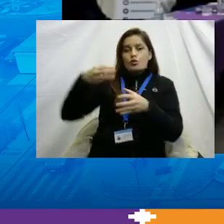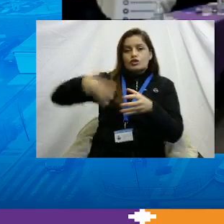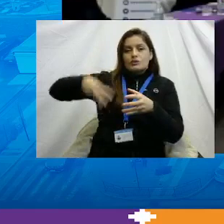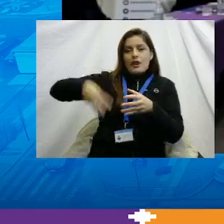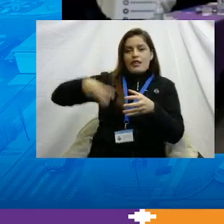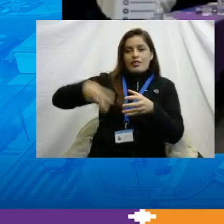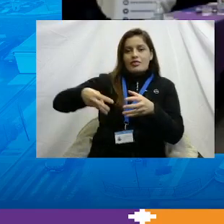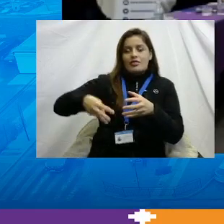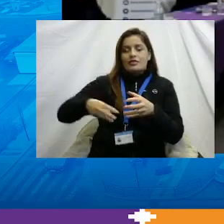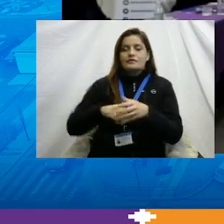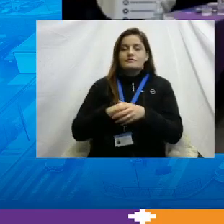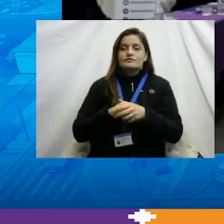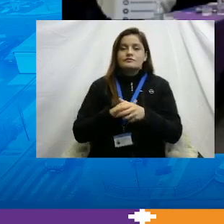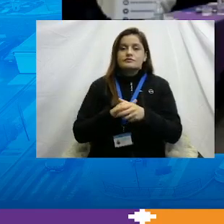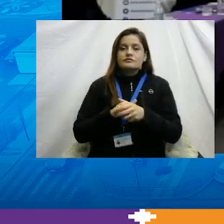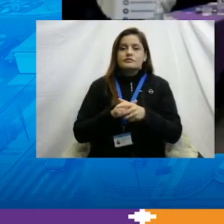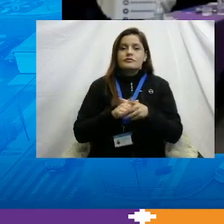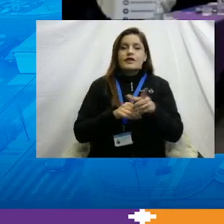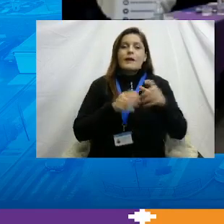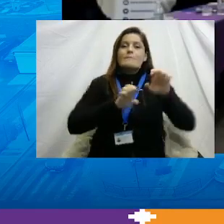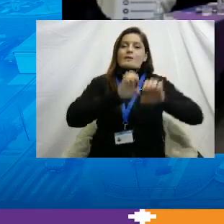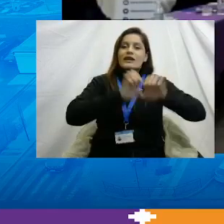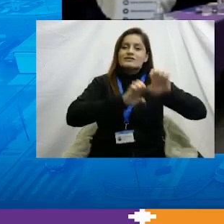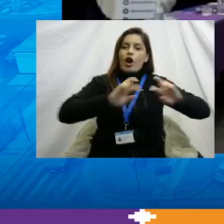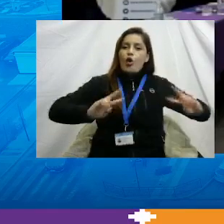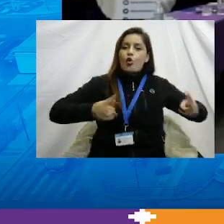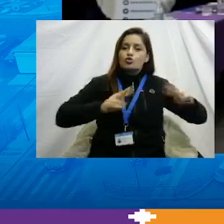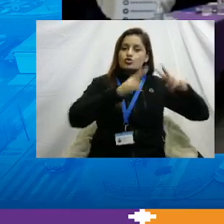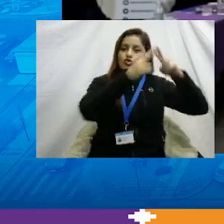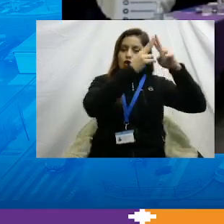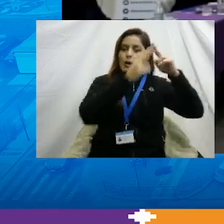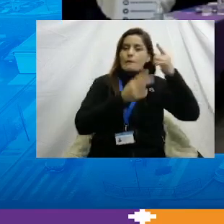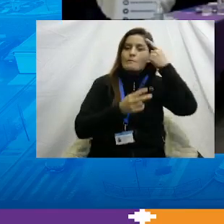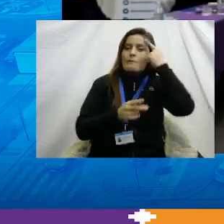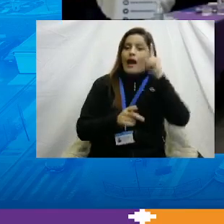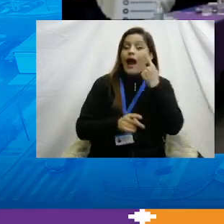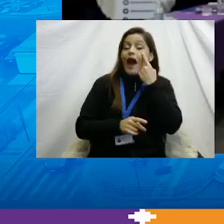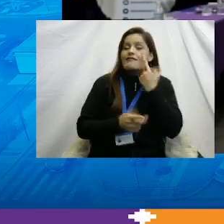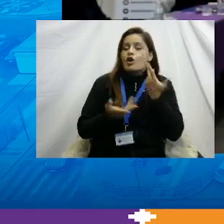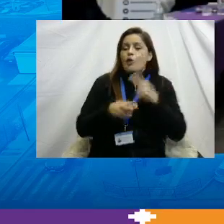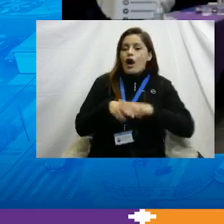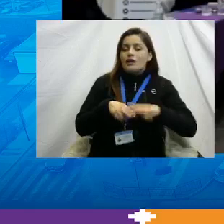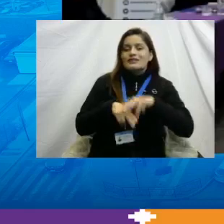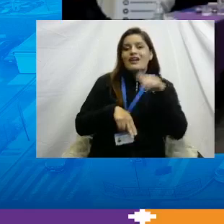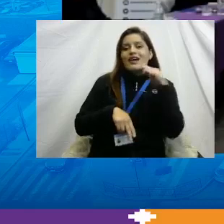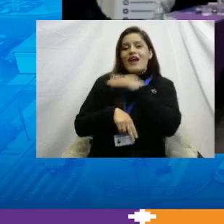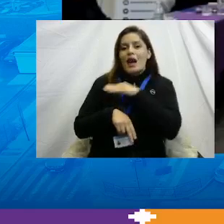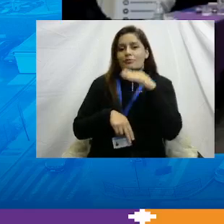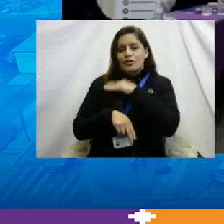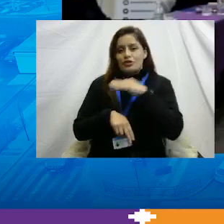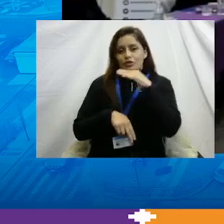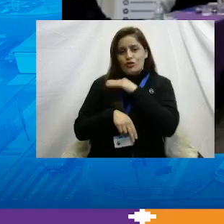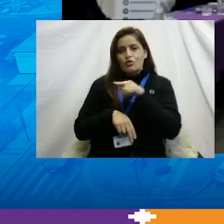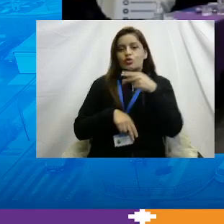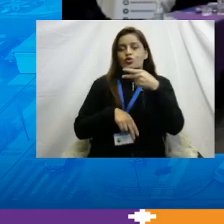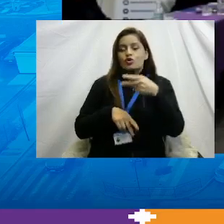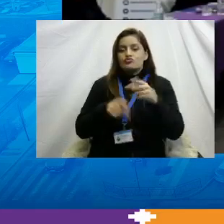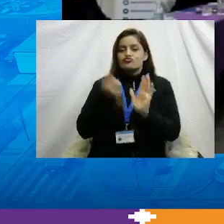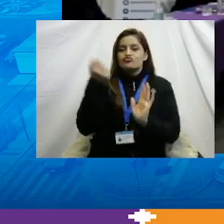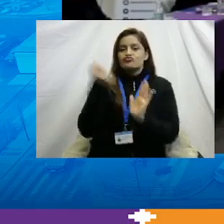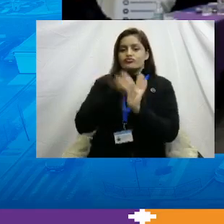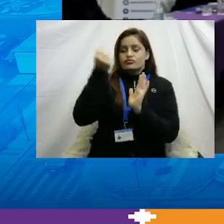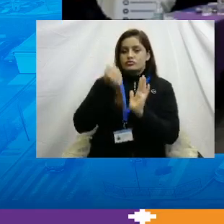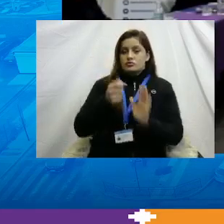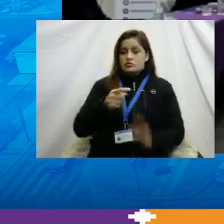la contraparte, en este caso la constructora, para poder agilizar justamente la recepción de esta obra. No es